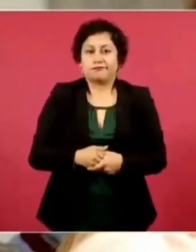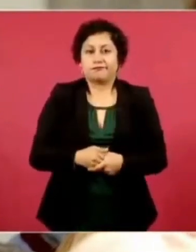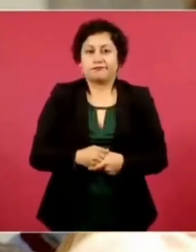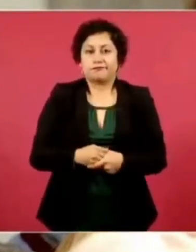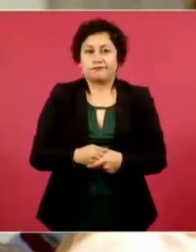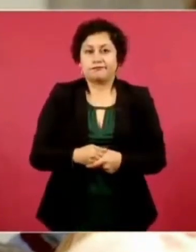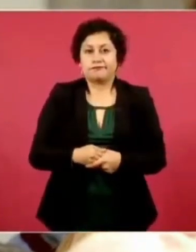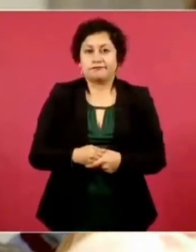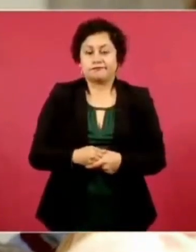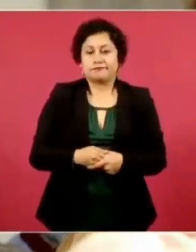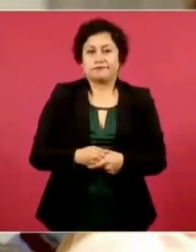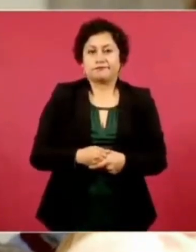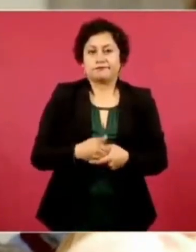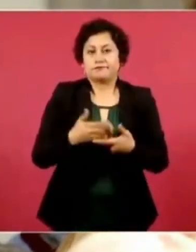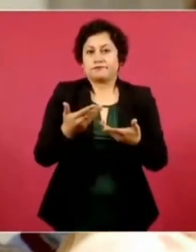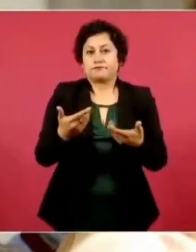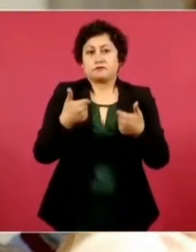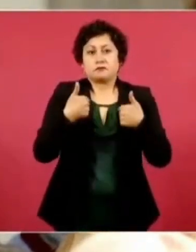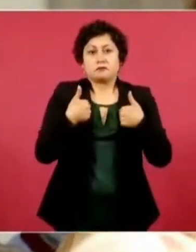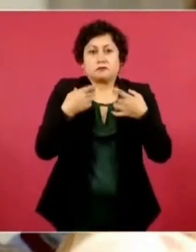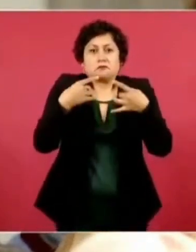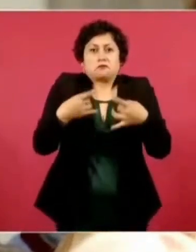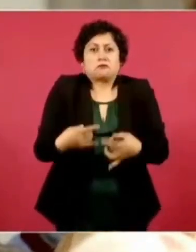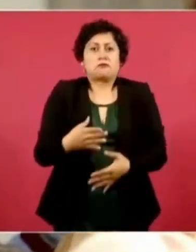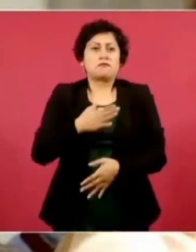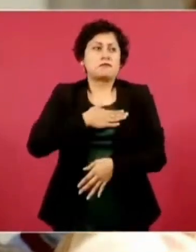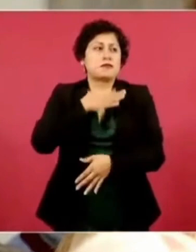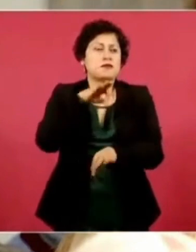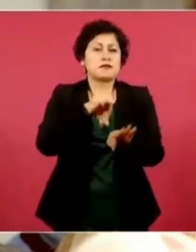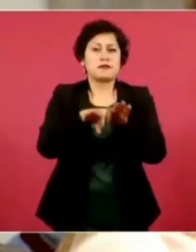Dice lo único que sé hacer es periodismo de investigación.